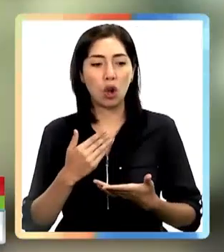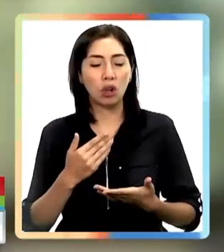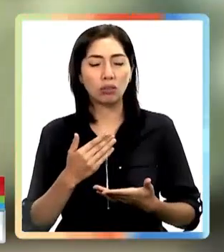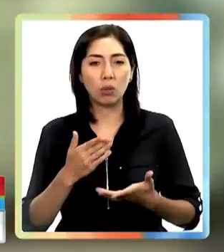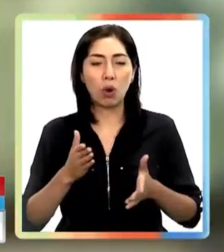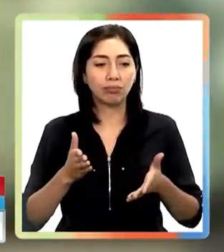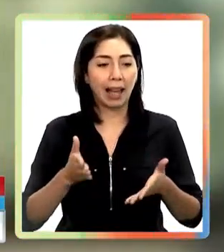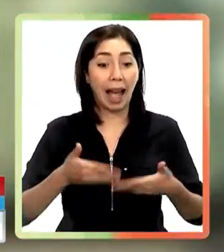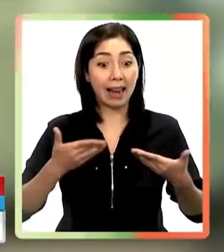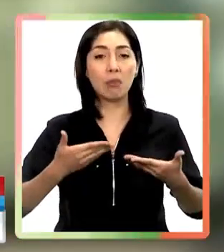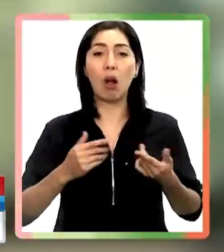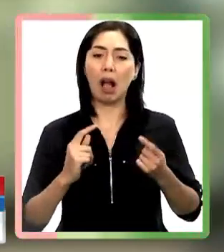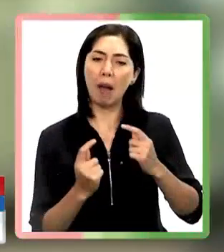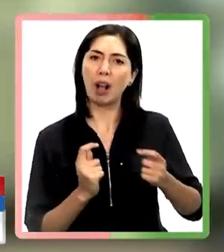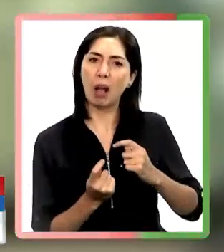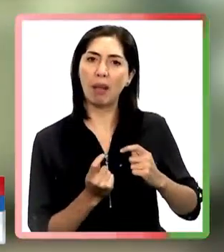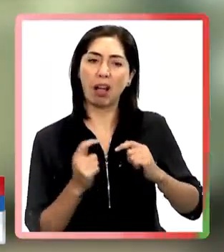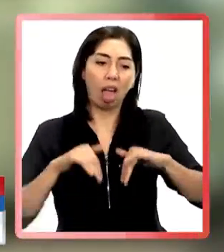cambios de humor,